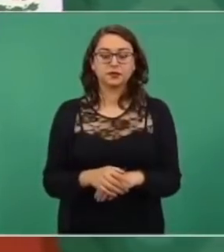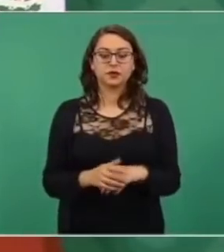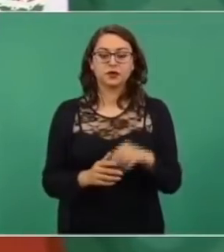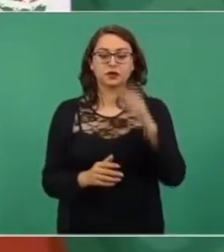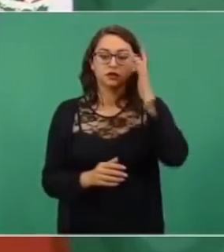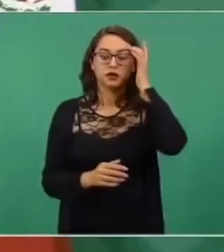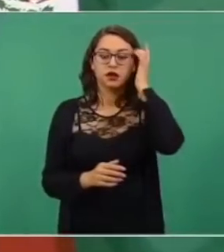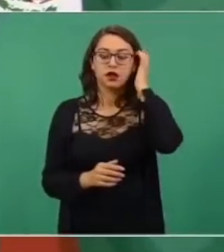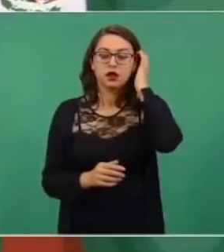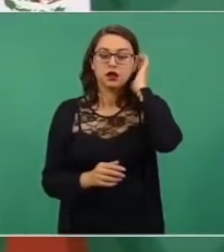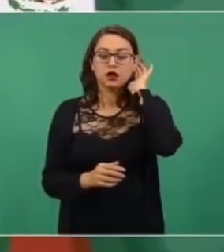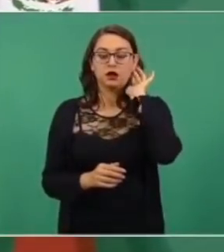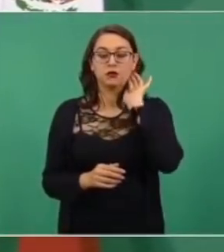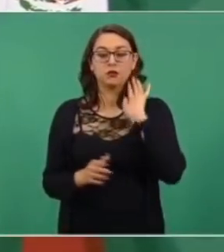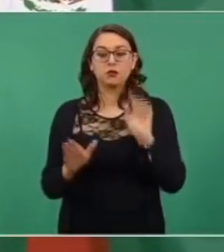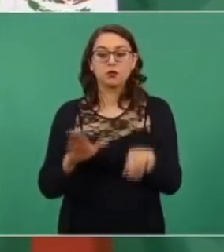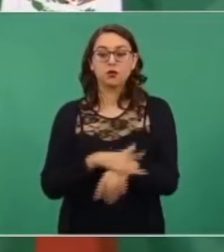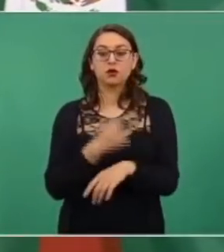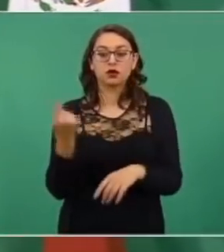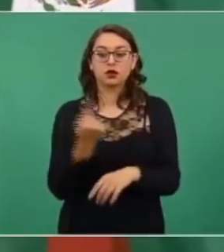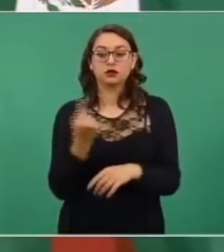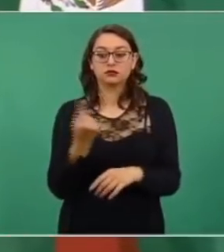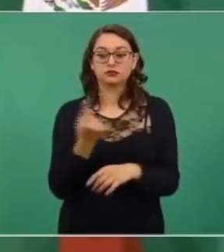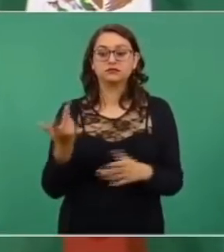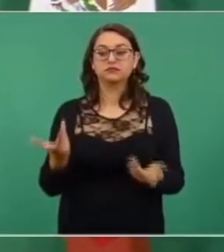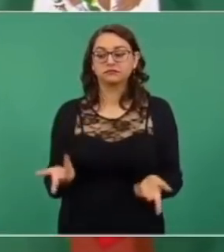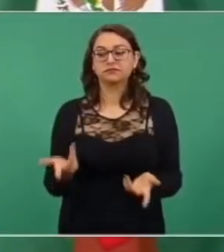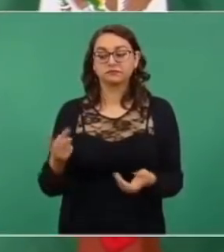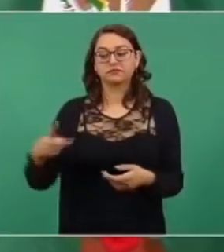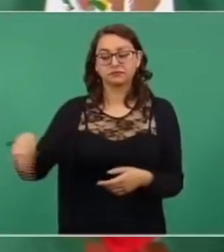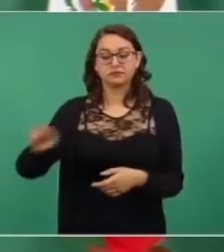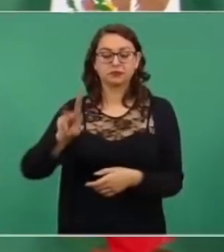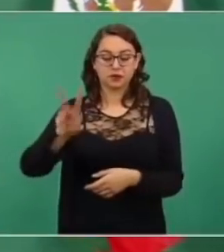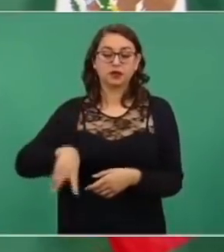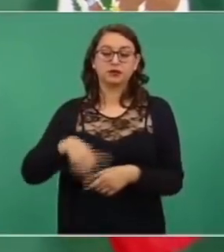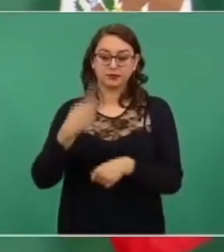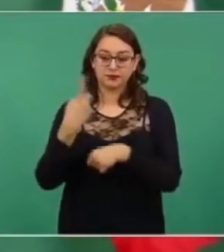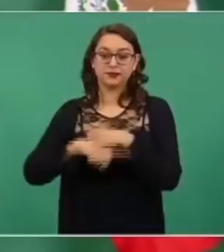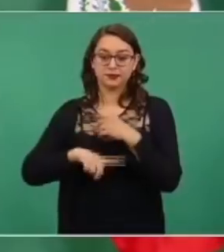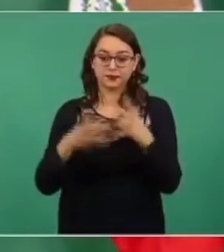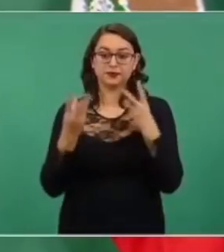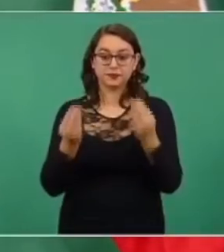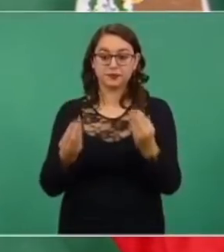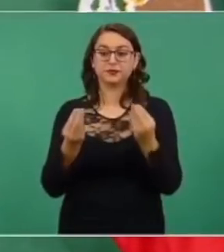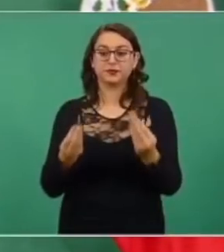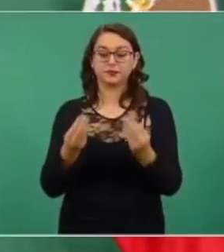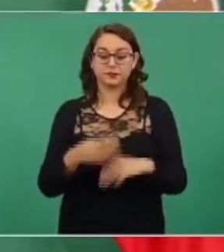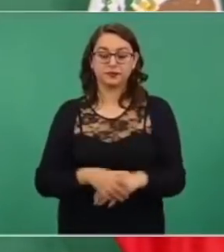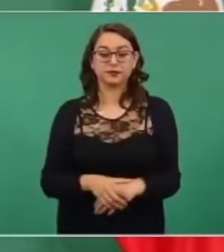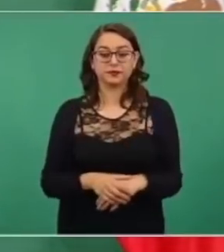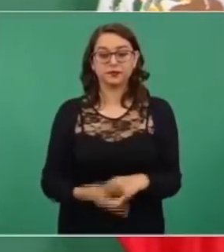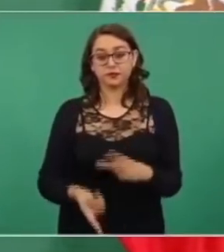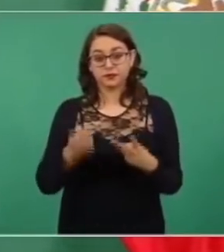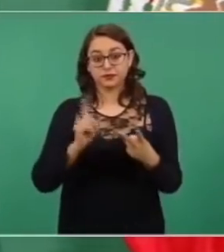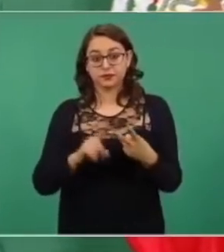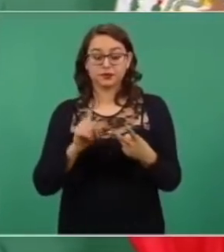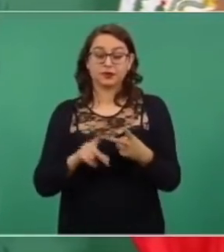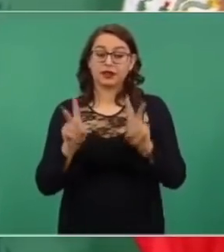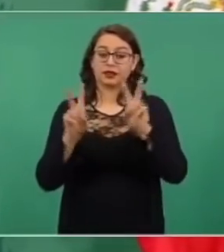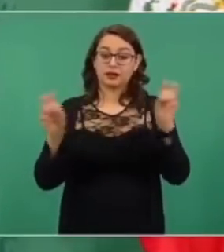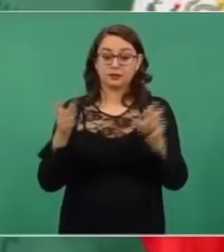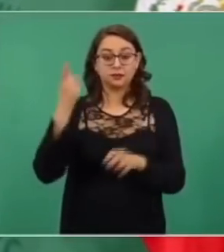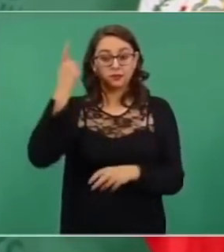una indemnización, ¿sí?, al daño que les ocasionaron. Luego está lo de las